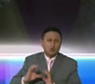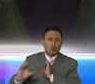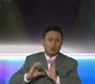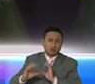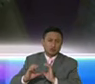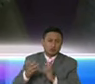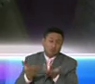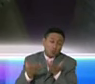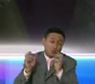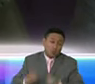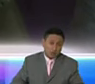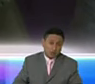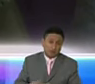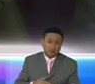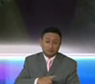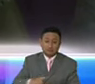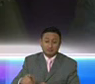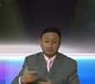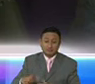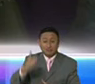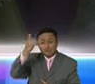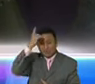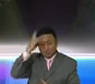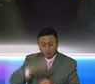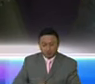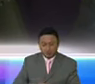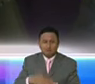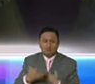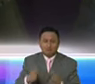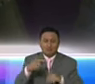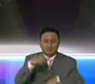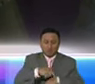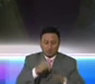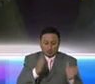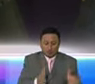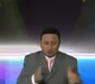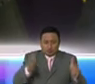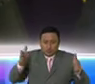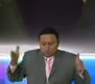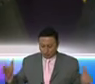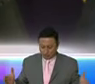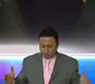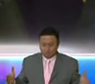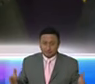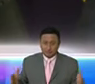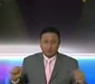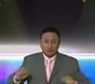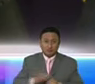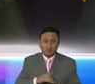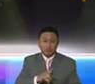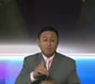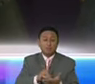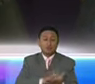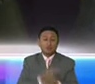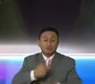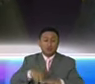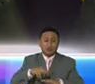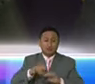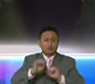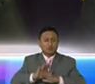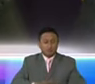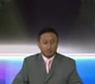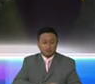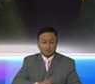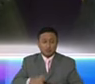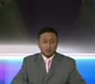posibilidad de que podamos establecer por lo menos plazos más largos para aliviar recursos para los proyectos nacionales. Ya hemos